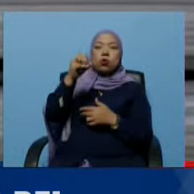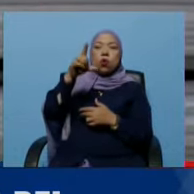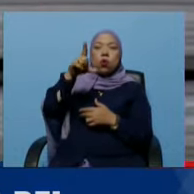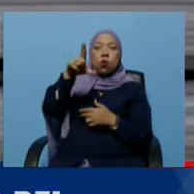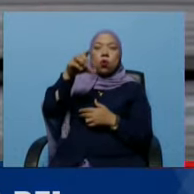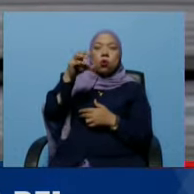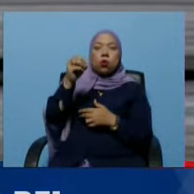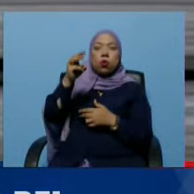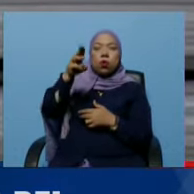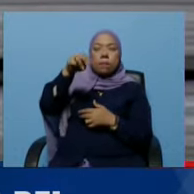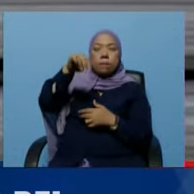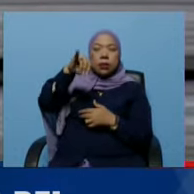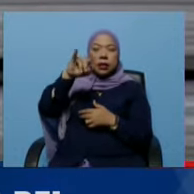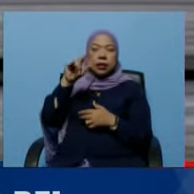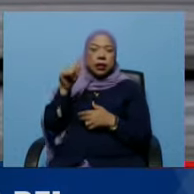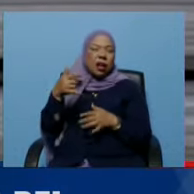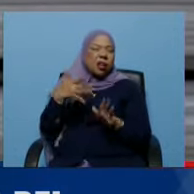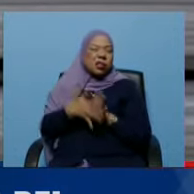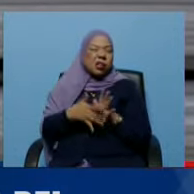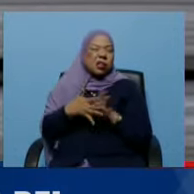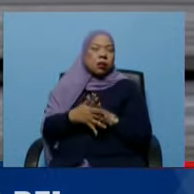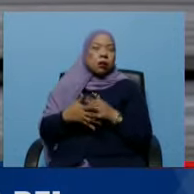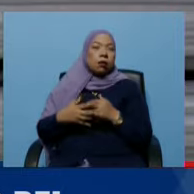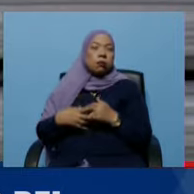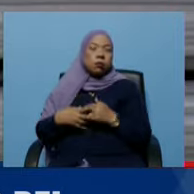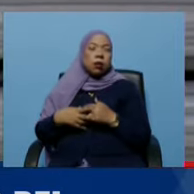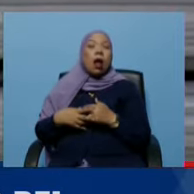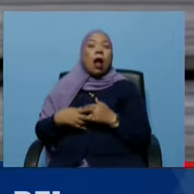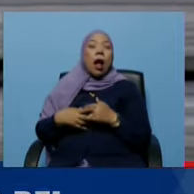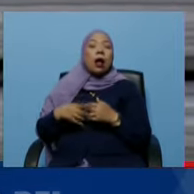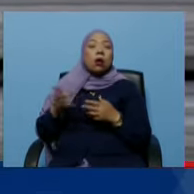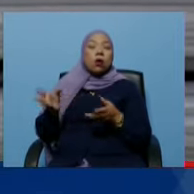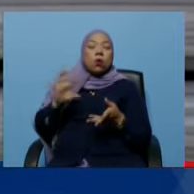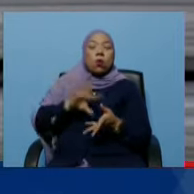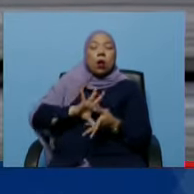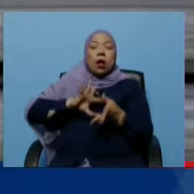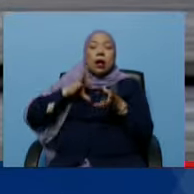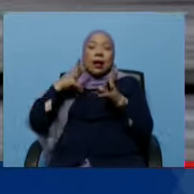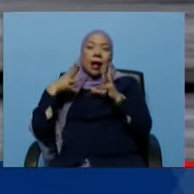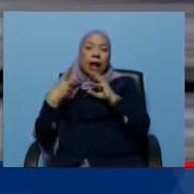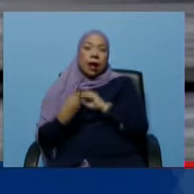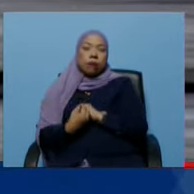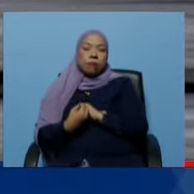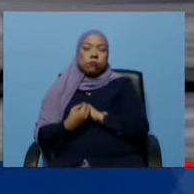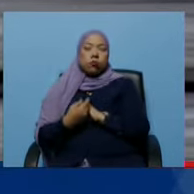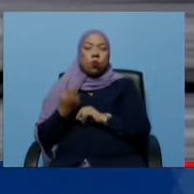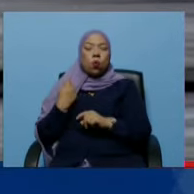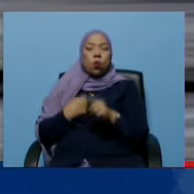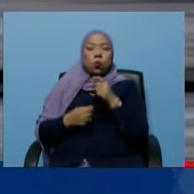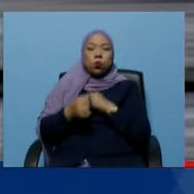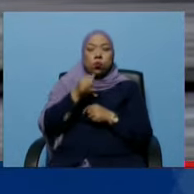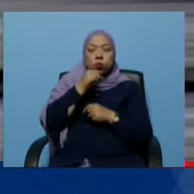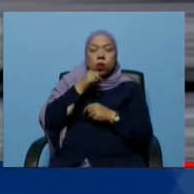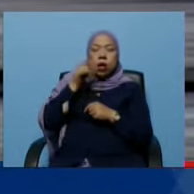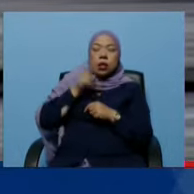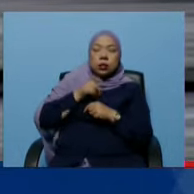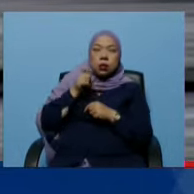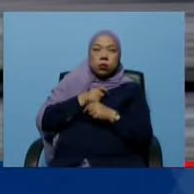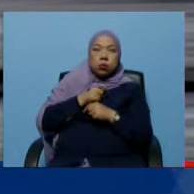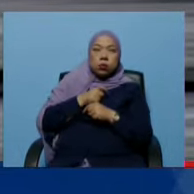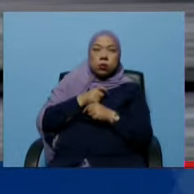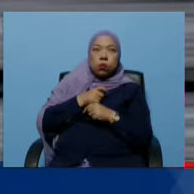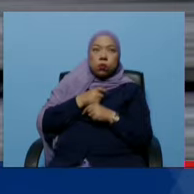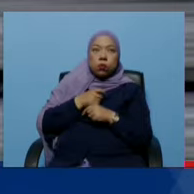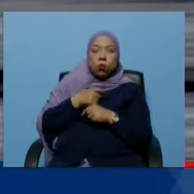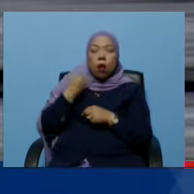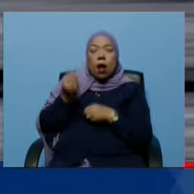¿Cómo ha sido su instrucción en cuanto a la sustitución de importaciones? Uno de los soportes o insumos que necesitamos